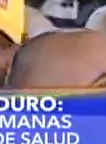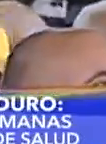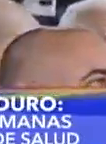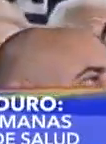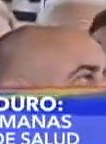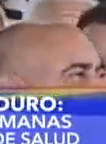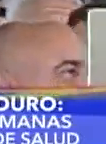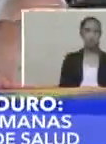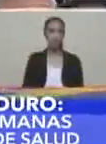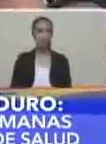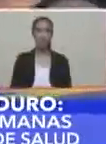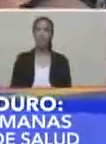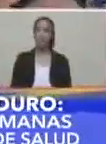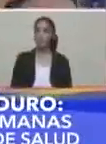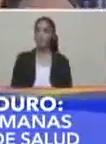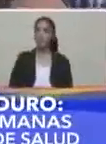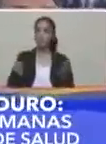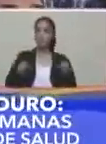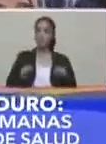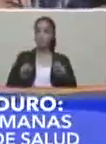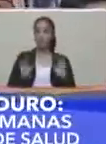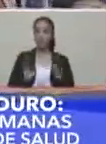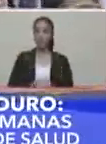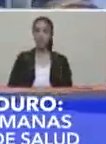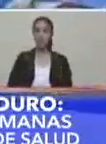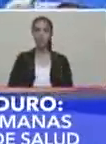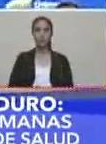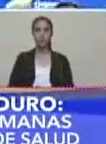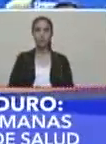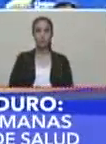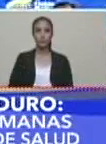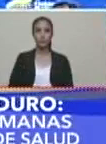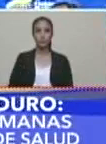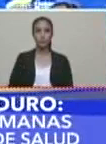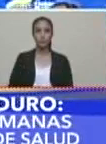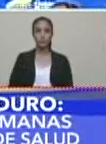Así sí, Aristóbulo. Así sí.